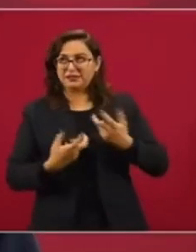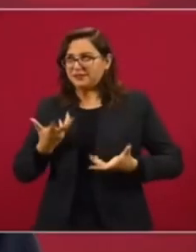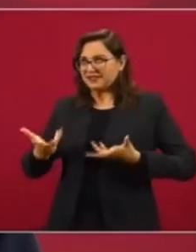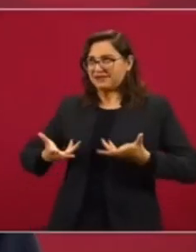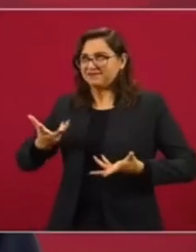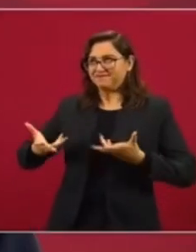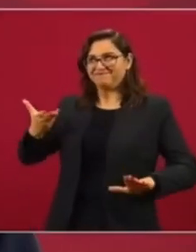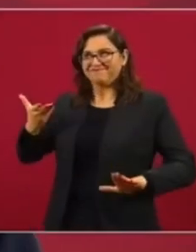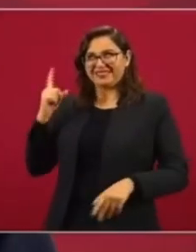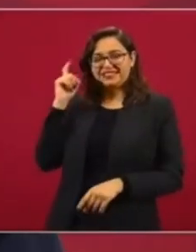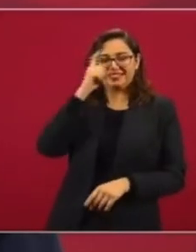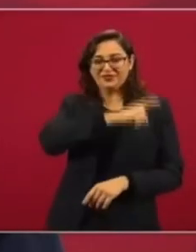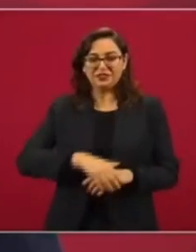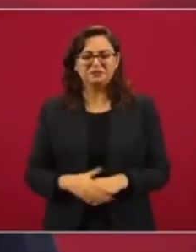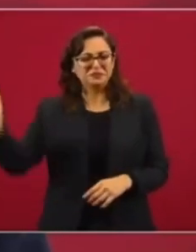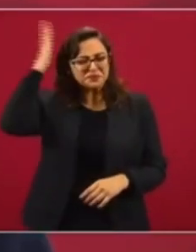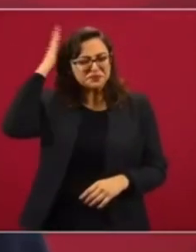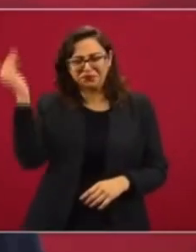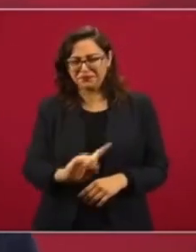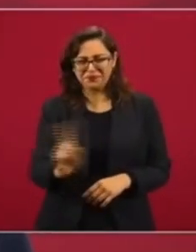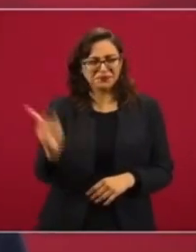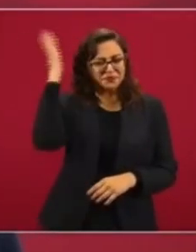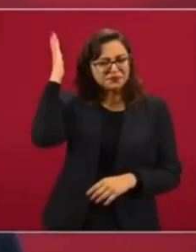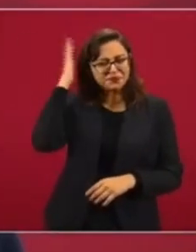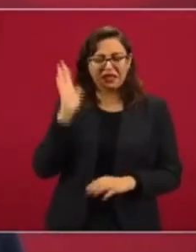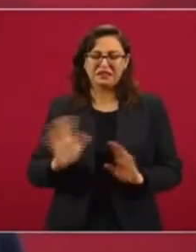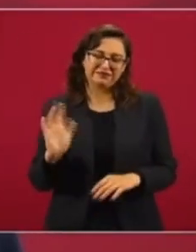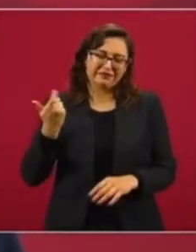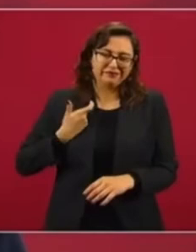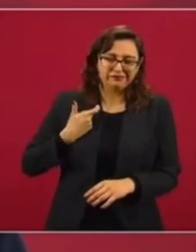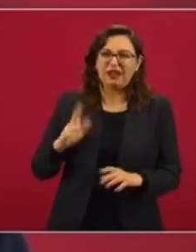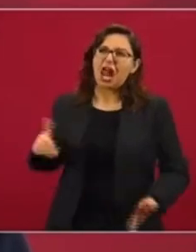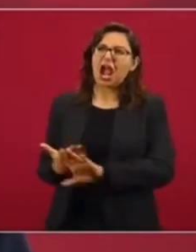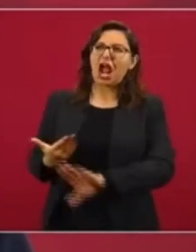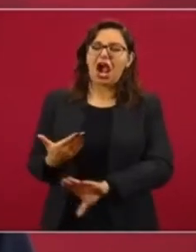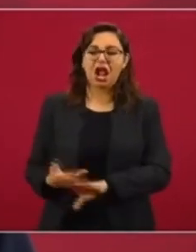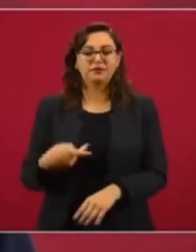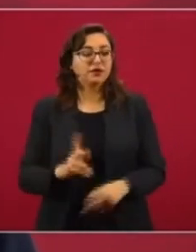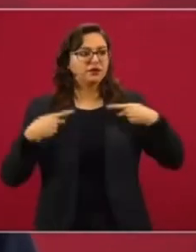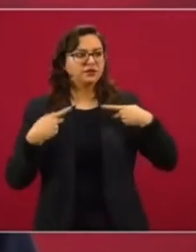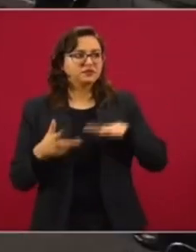al pueblo, a los líderes, ¿no? Porque esos llevan consigna, ¿no? Pero la gente bien.